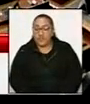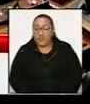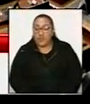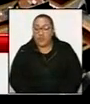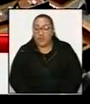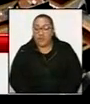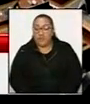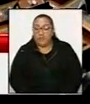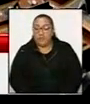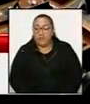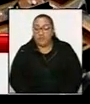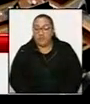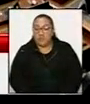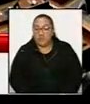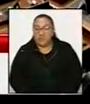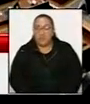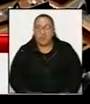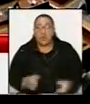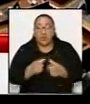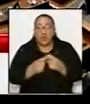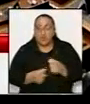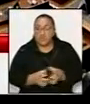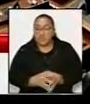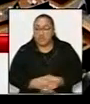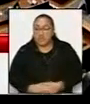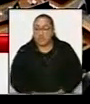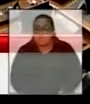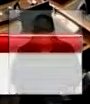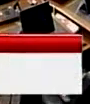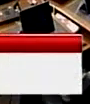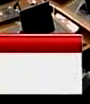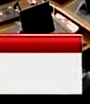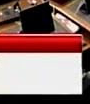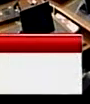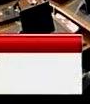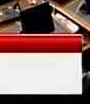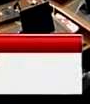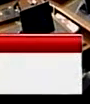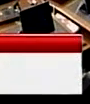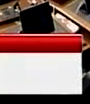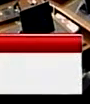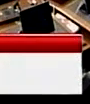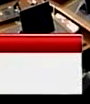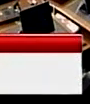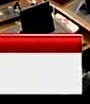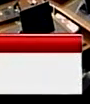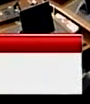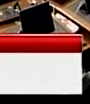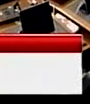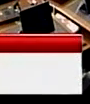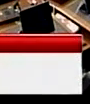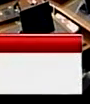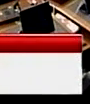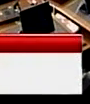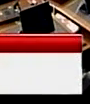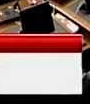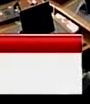de mayo artículo 100 congresistas de recuerdos de 100 debate de la articulación